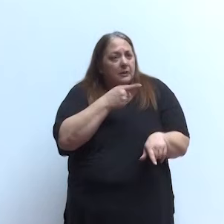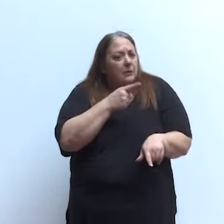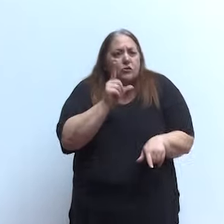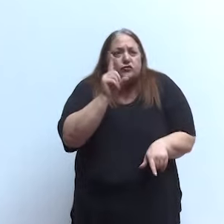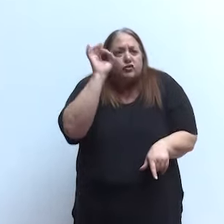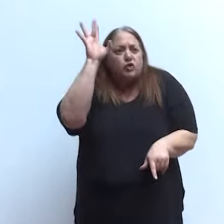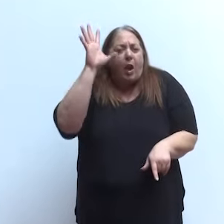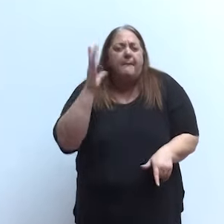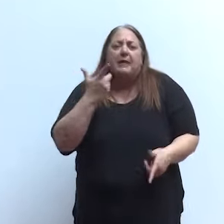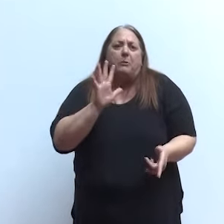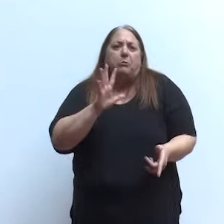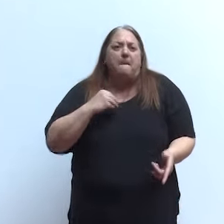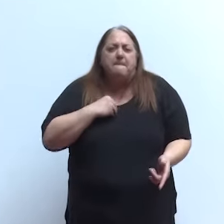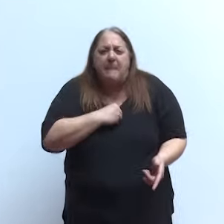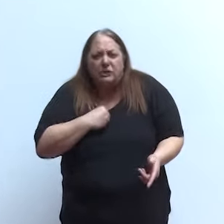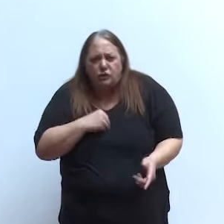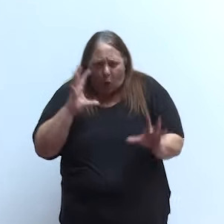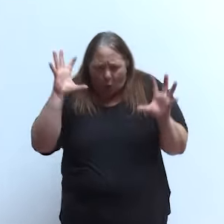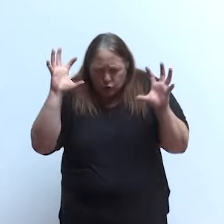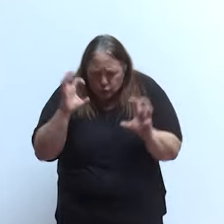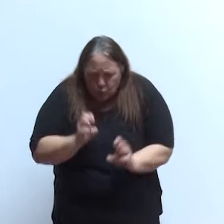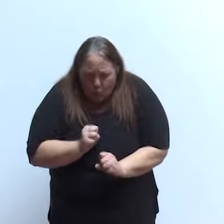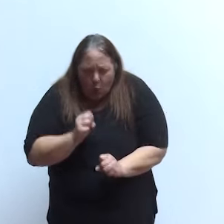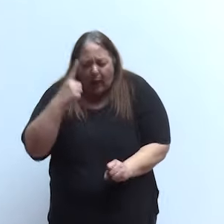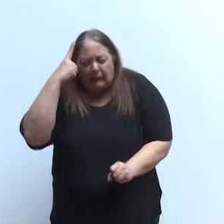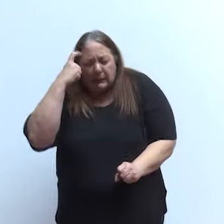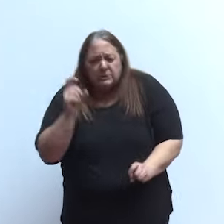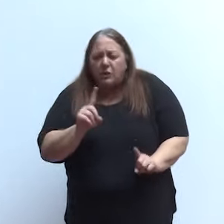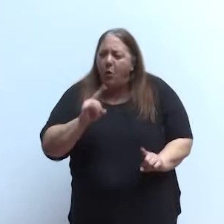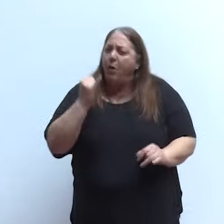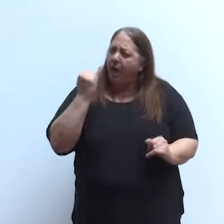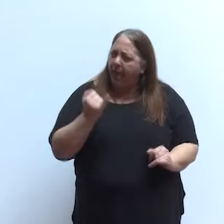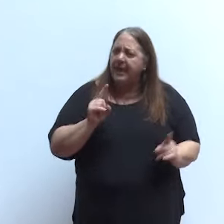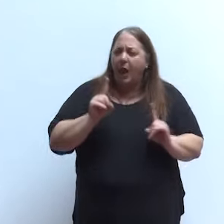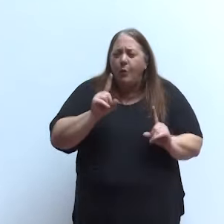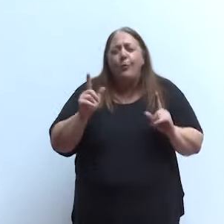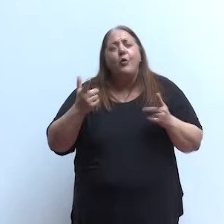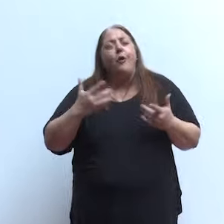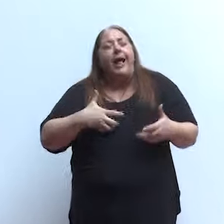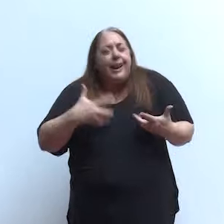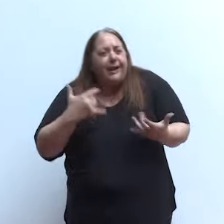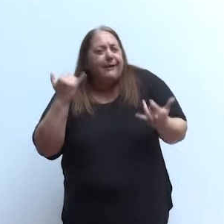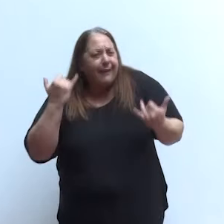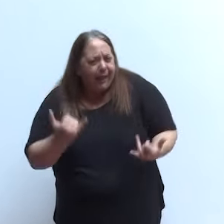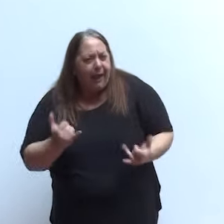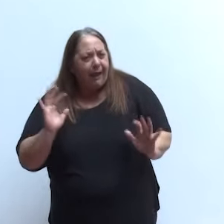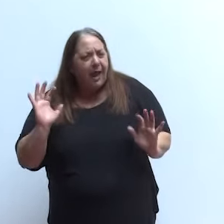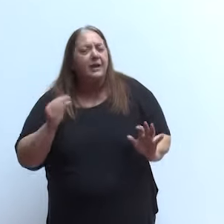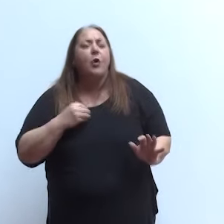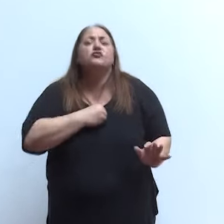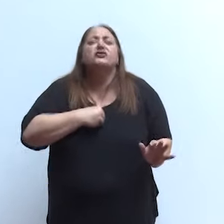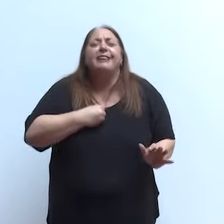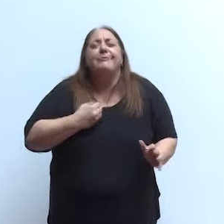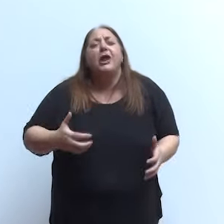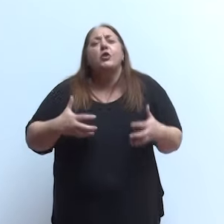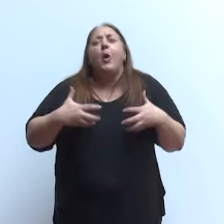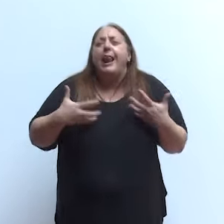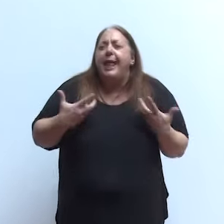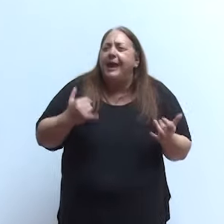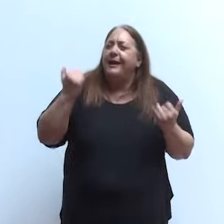oscuras o pasiones tristes hay también algunas pasiones también alegres y o sentimientos alegres que tampoco deberíamos